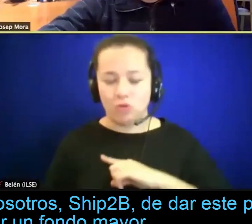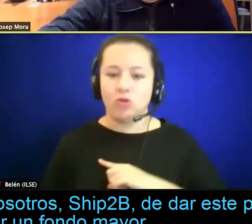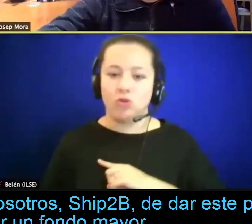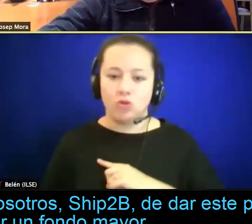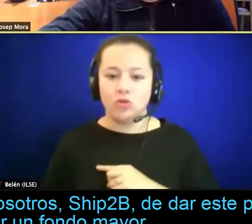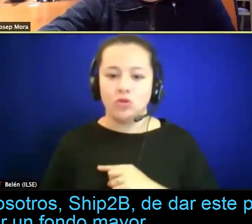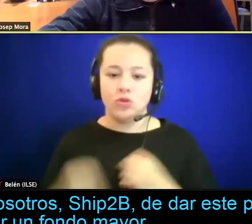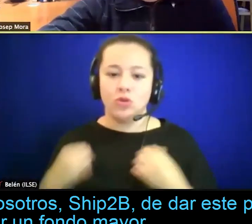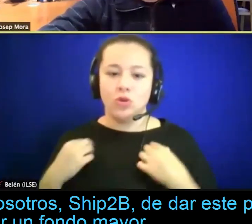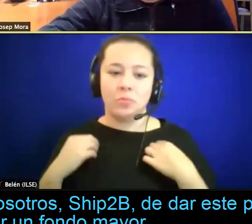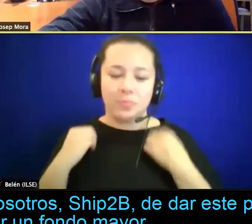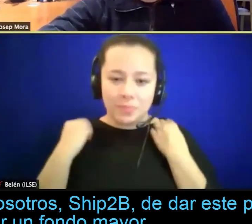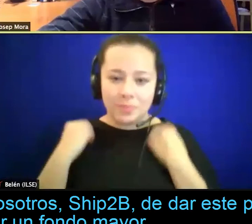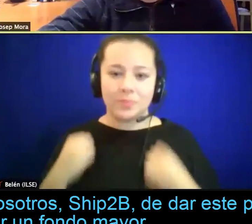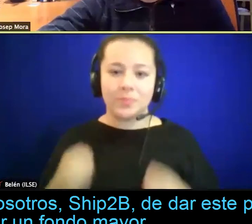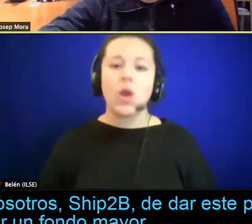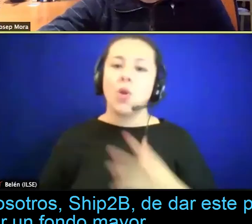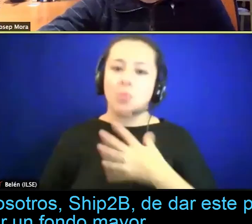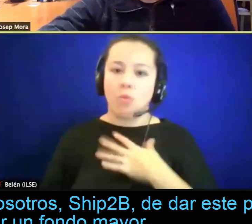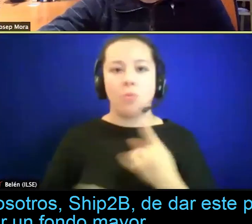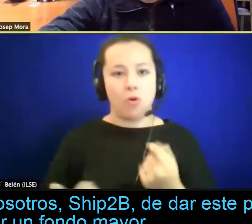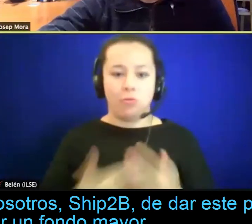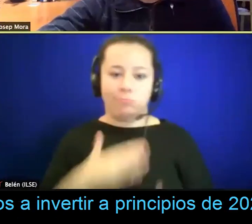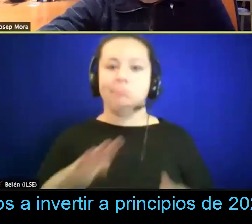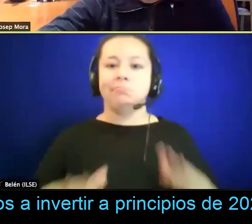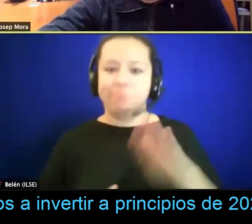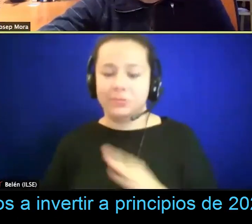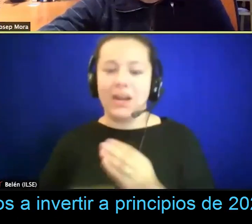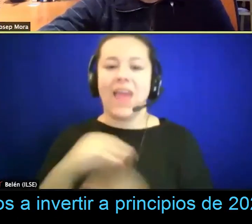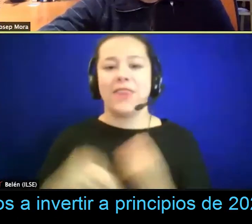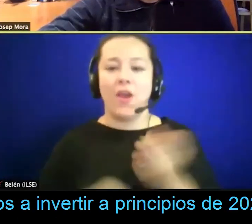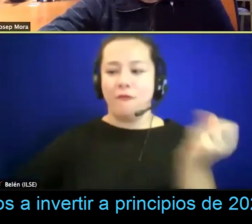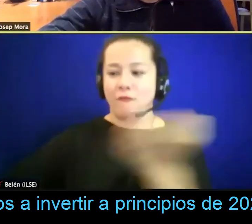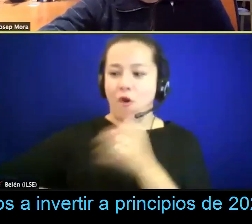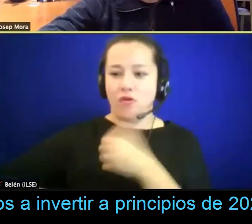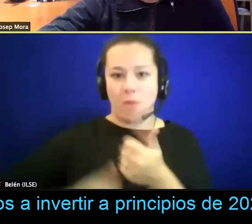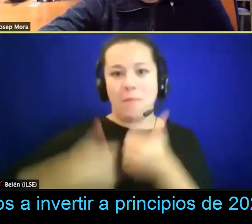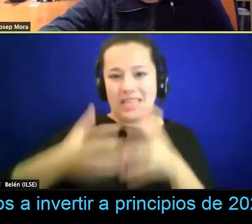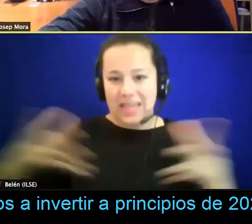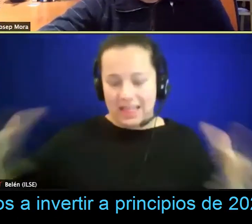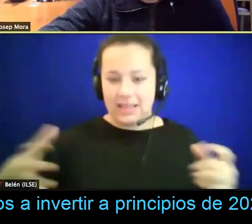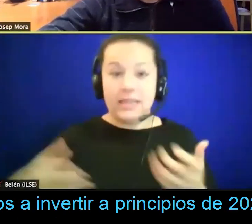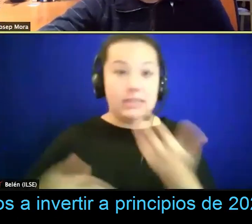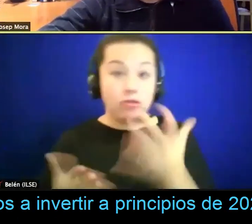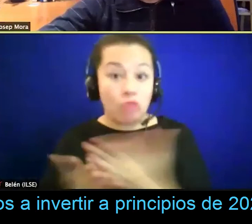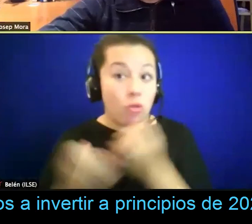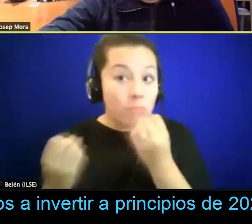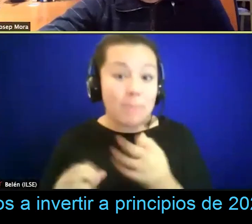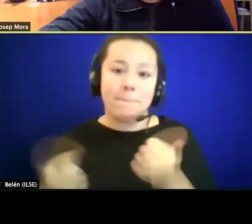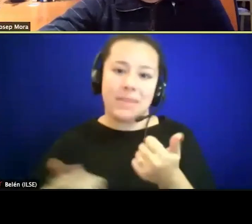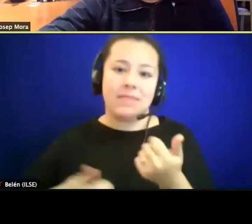Dar este paso adelante y levantar un fondo mayor que si todo va bien empezaremos a invertir a principios del 2021.